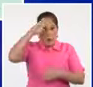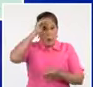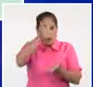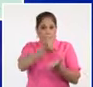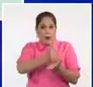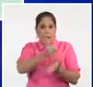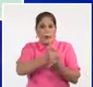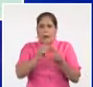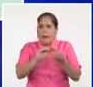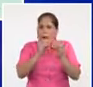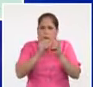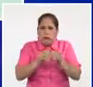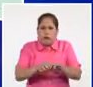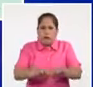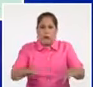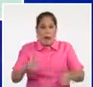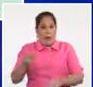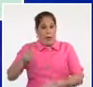la transmisión más alta. Ayer